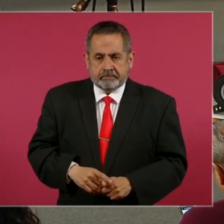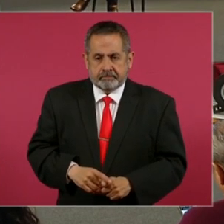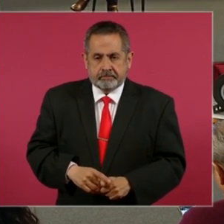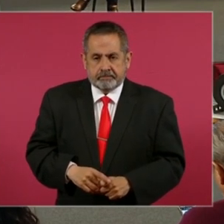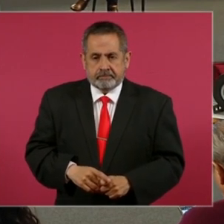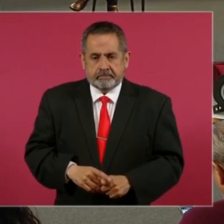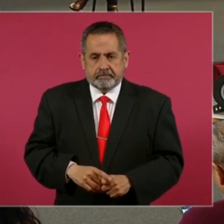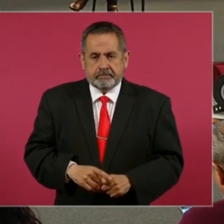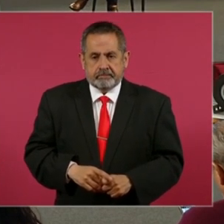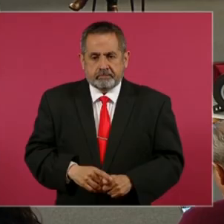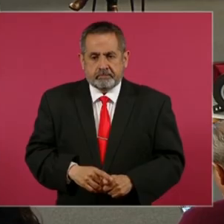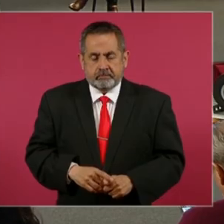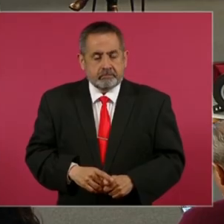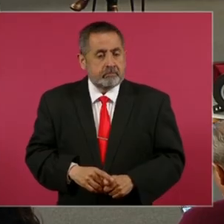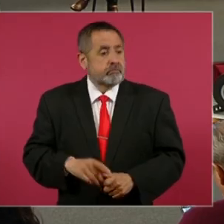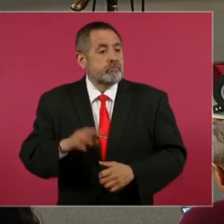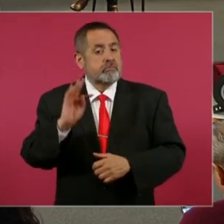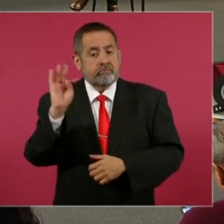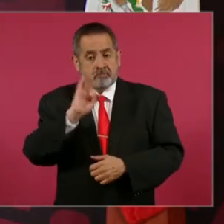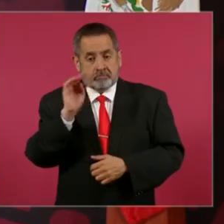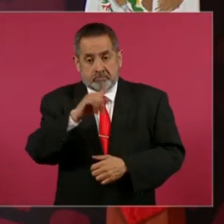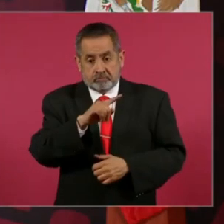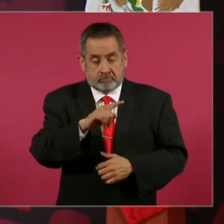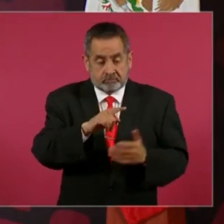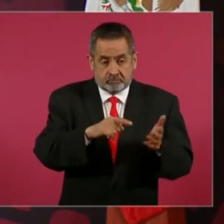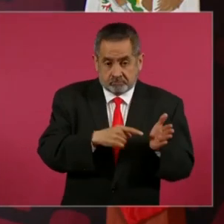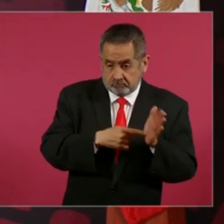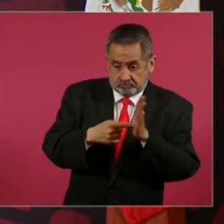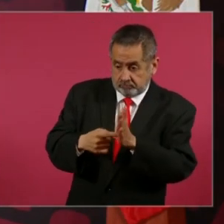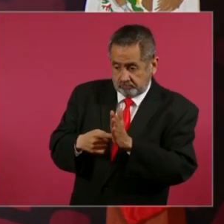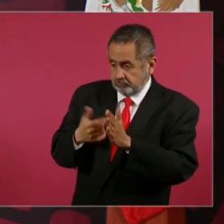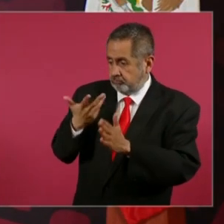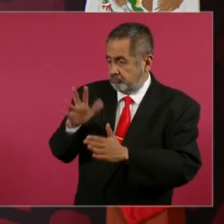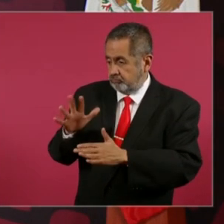punto, quien no quiera resolver esto,